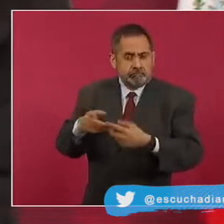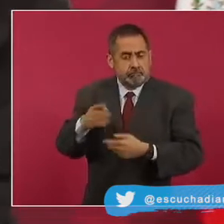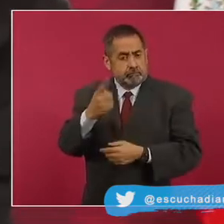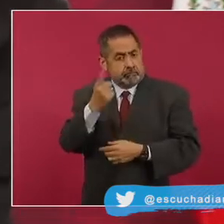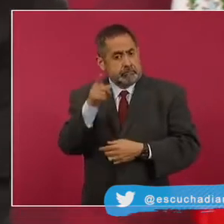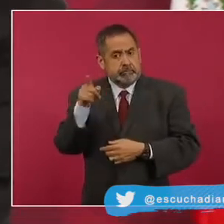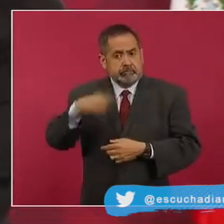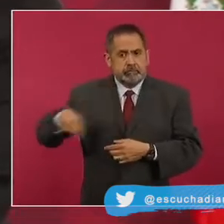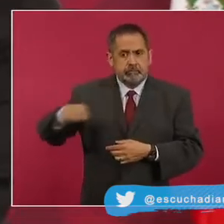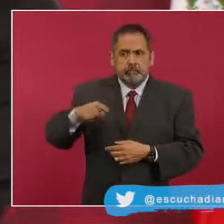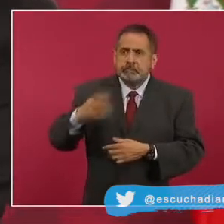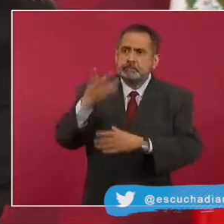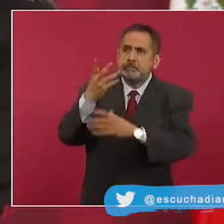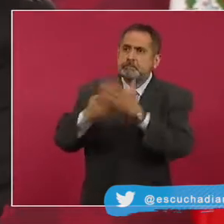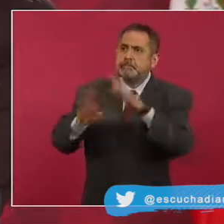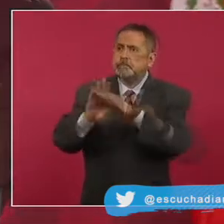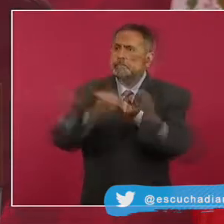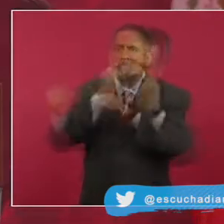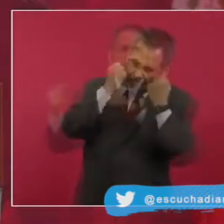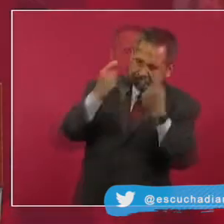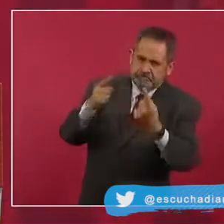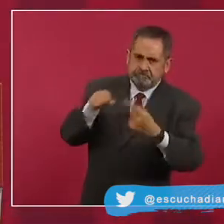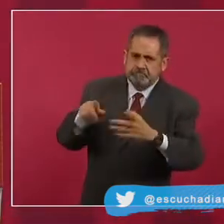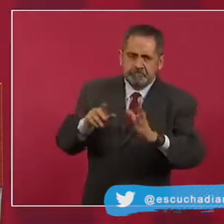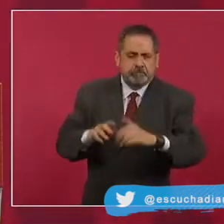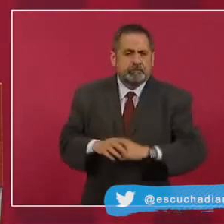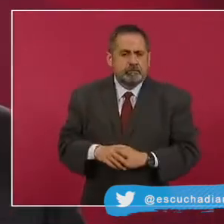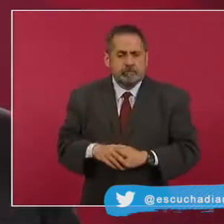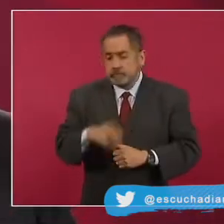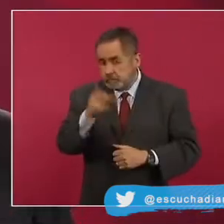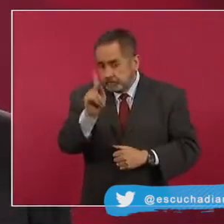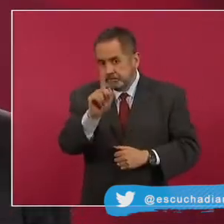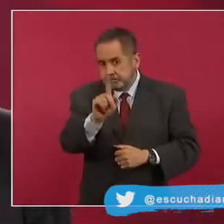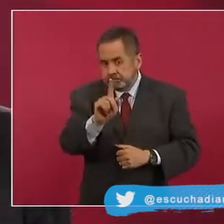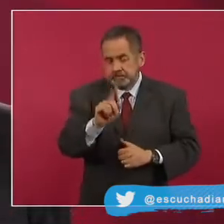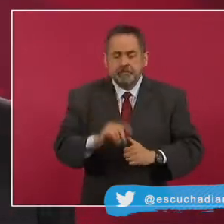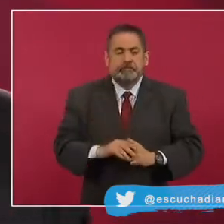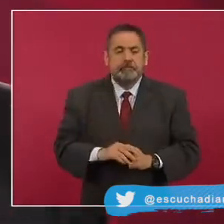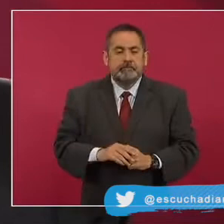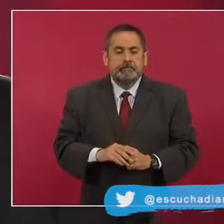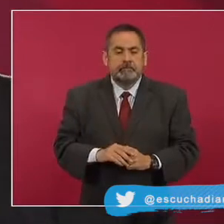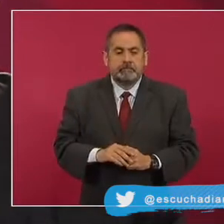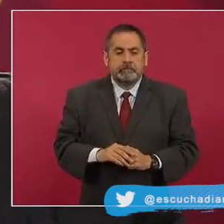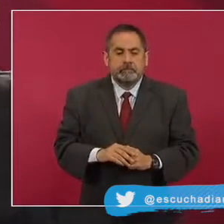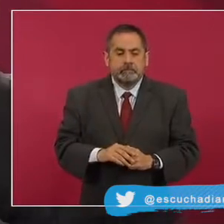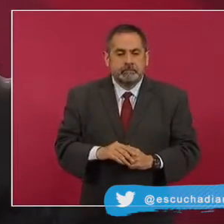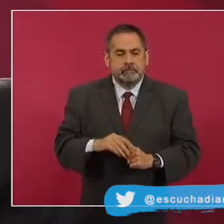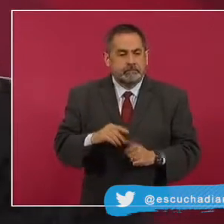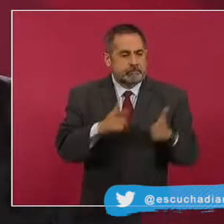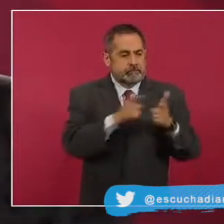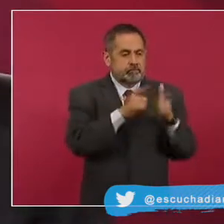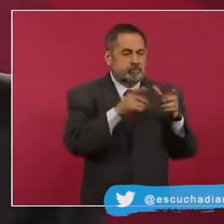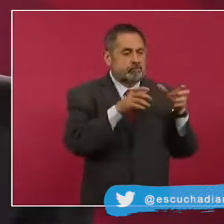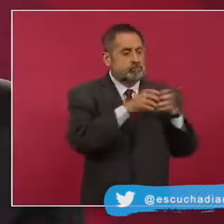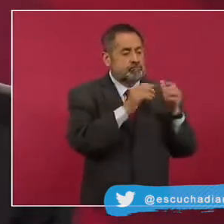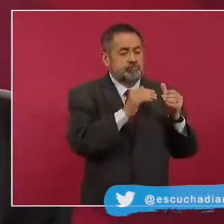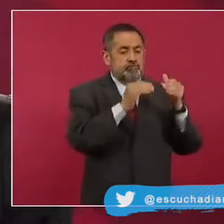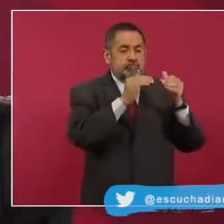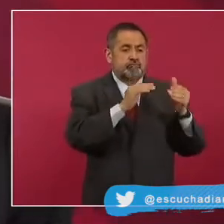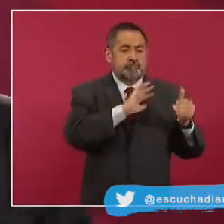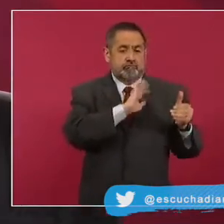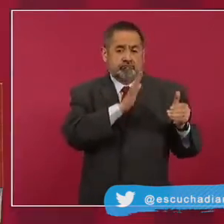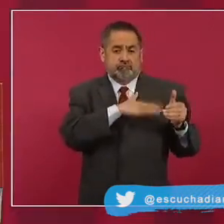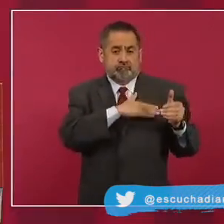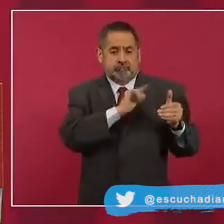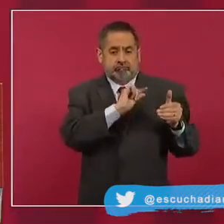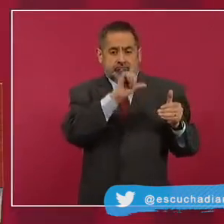todo los migrantes sin embargo la élite en españa